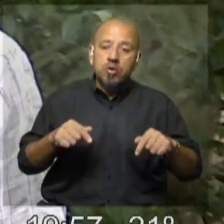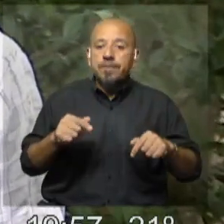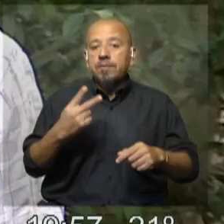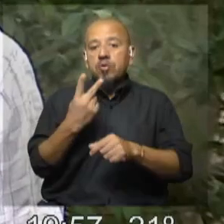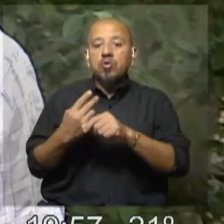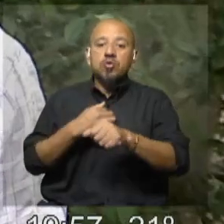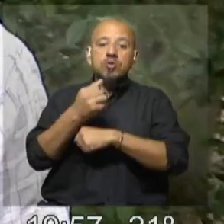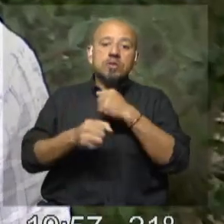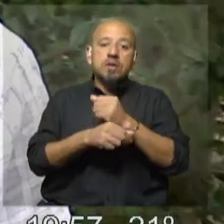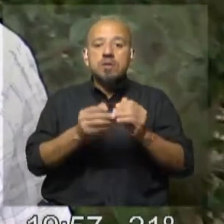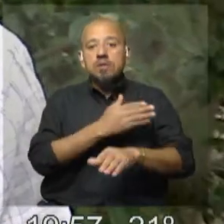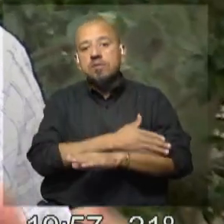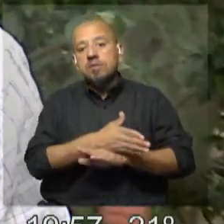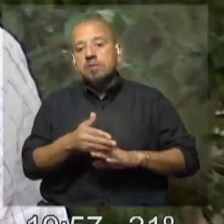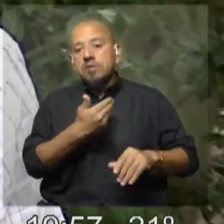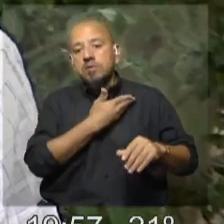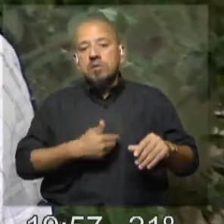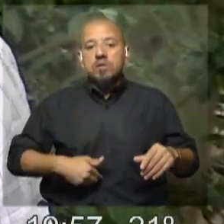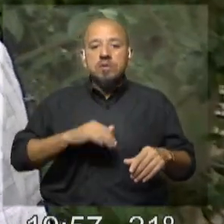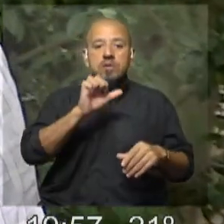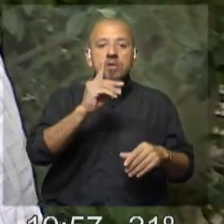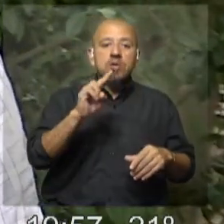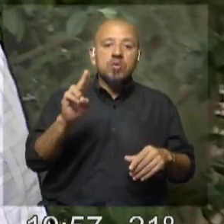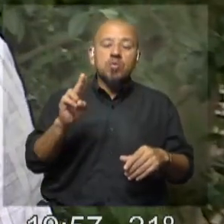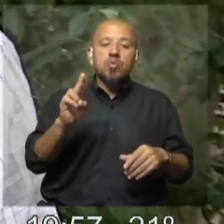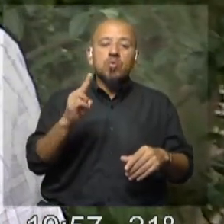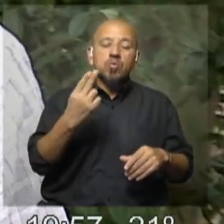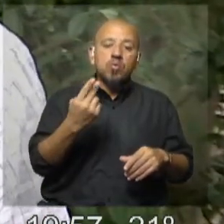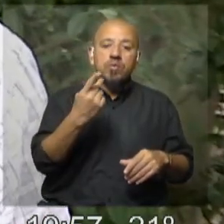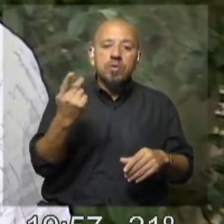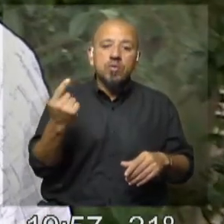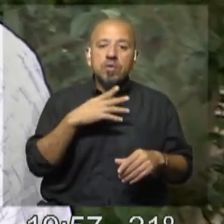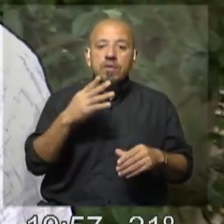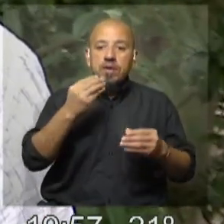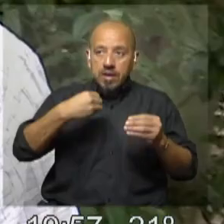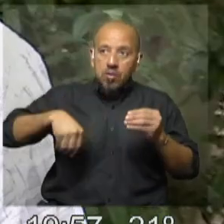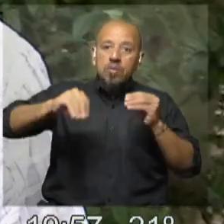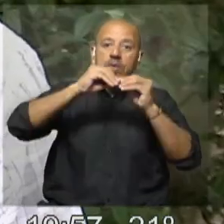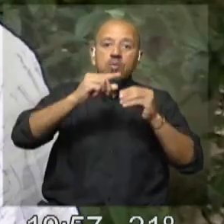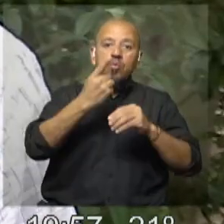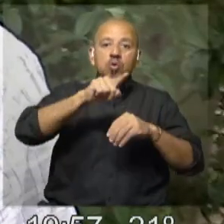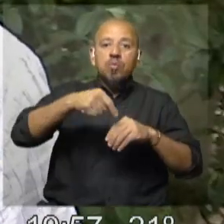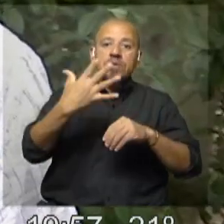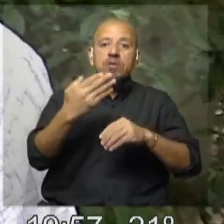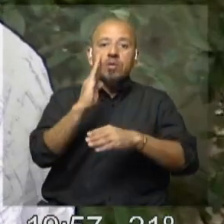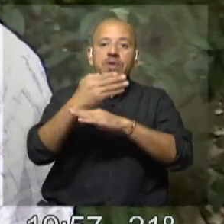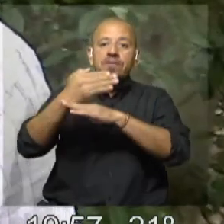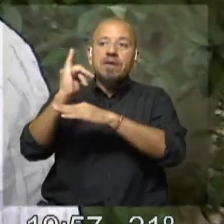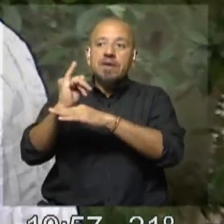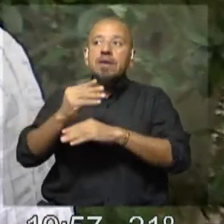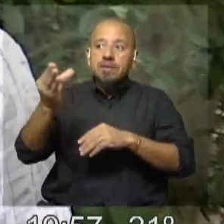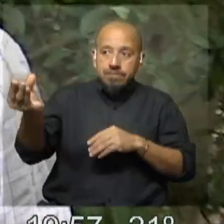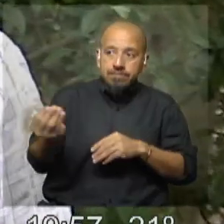de gobierno, donde EDUI 21 había planteado que había que aumentar 1.5 puntos del producto para el presupuesto educativo y